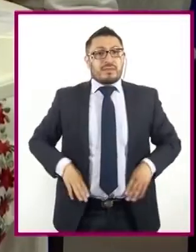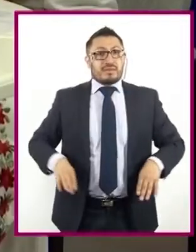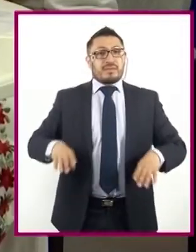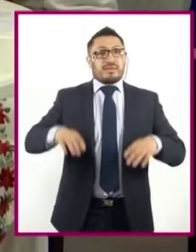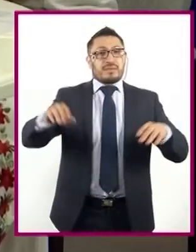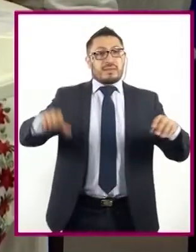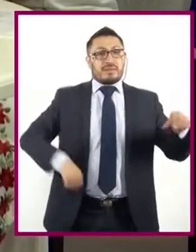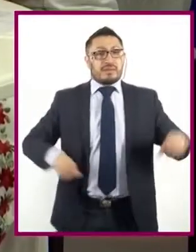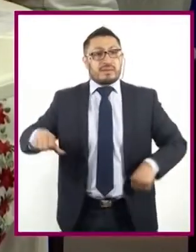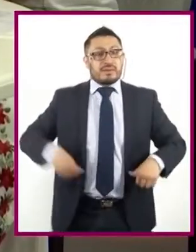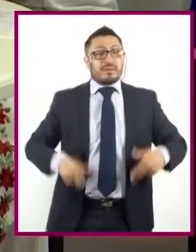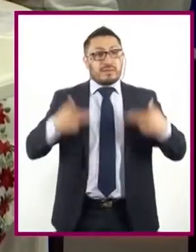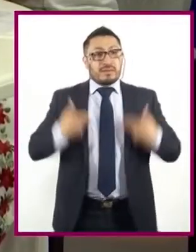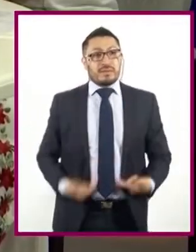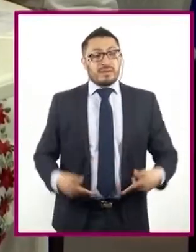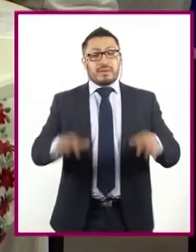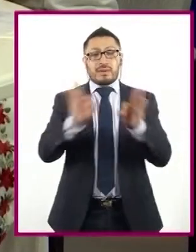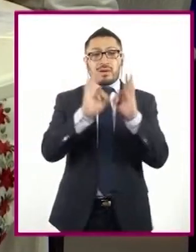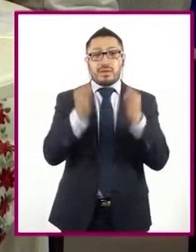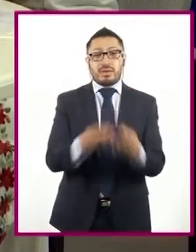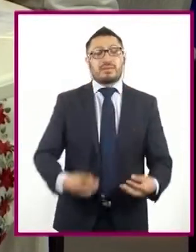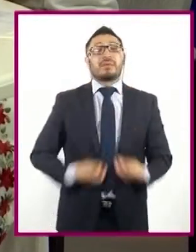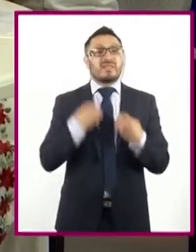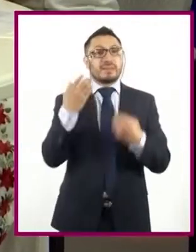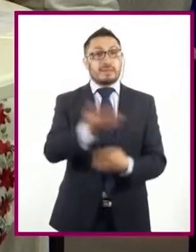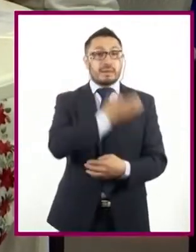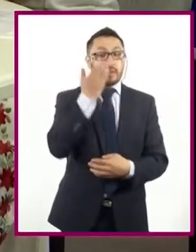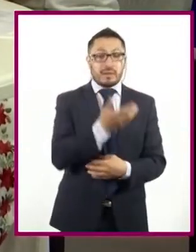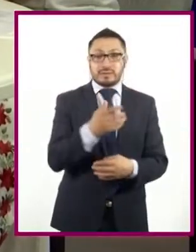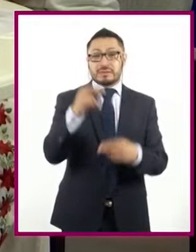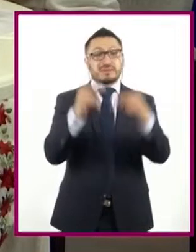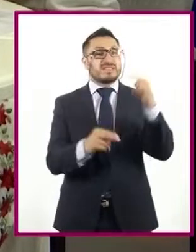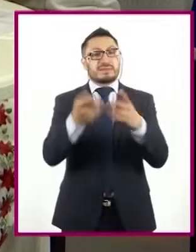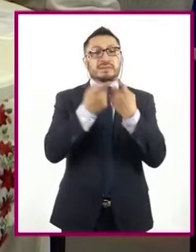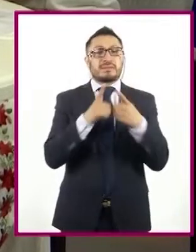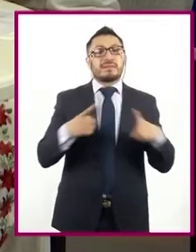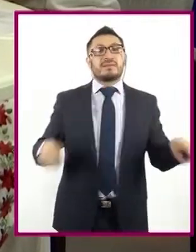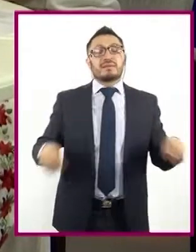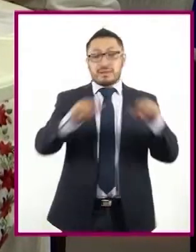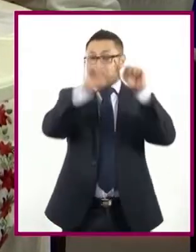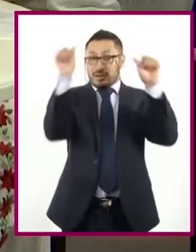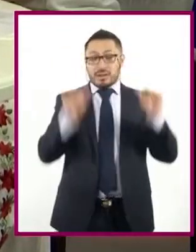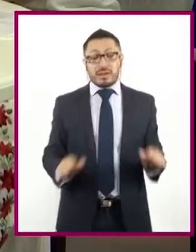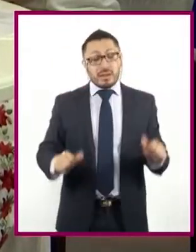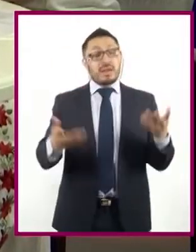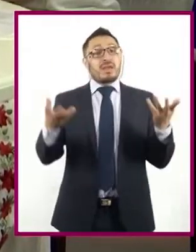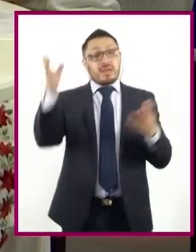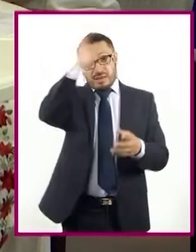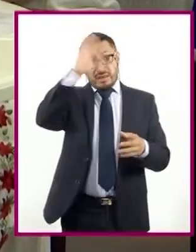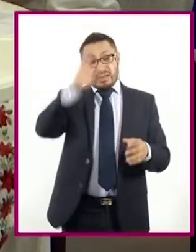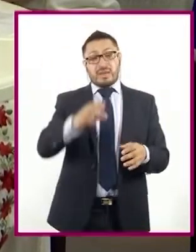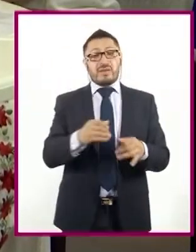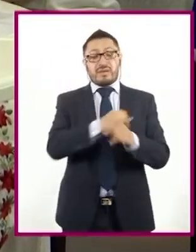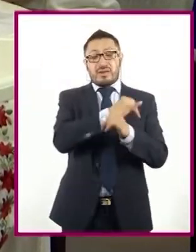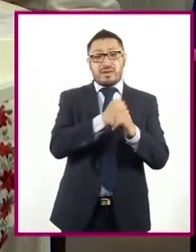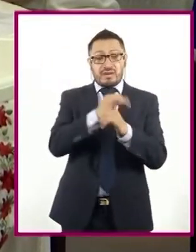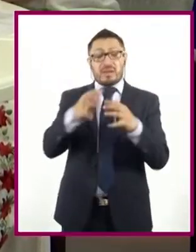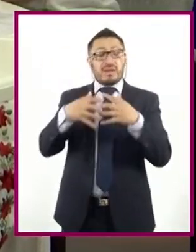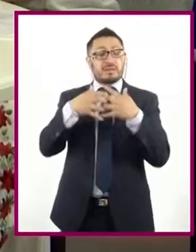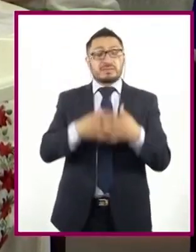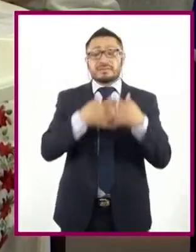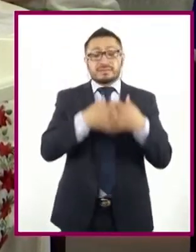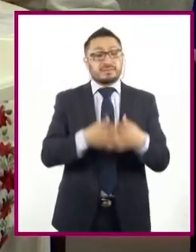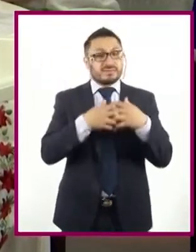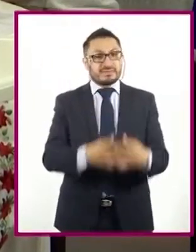actividades humanas, sus modos de vida, costumbres y grado de desarrollo artístico, científico e industrial de una época o